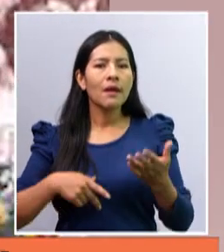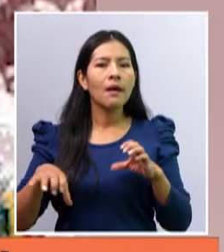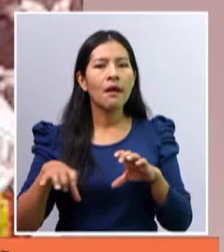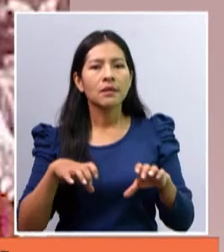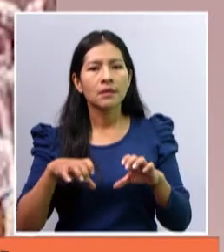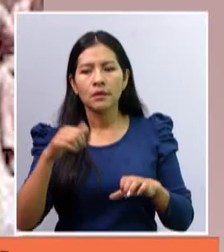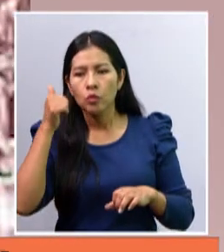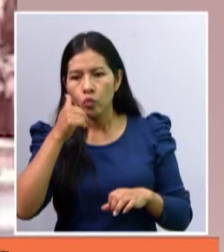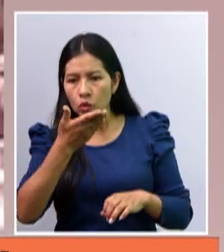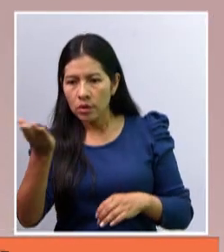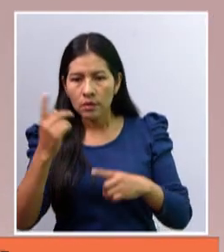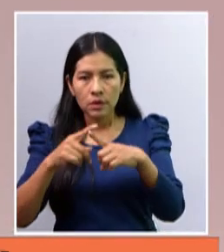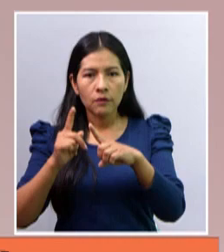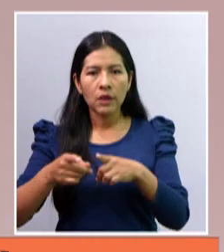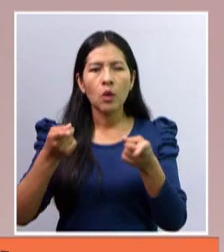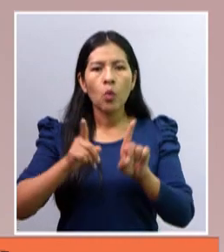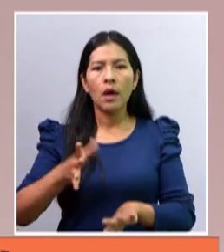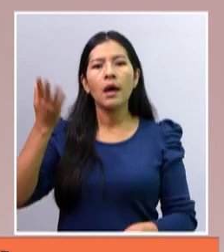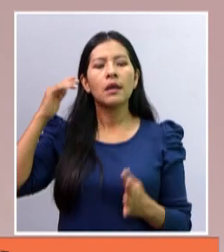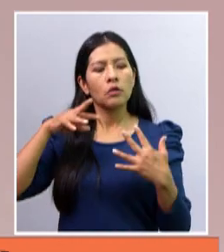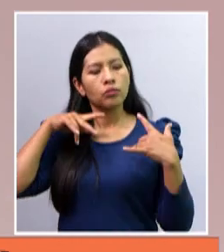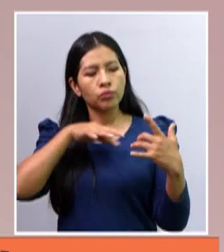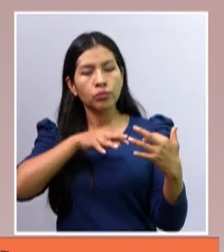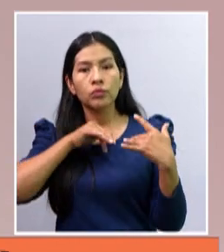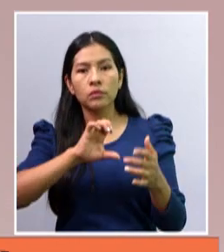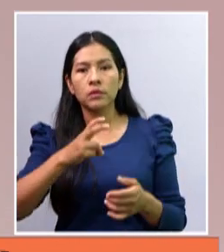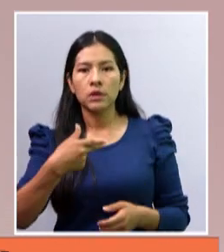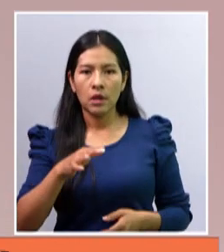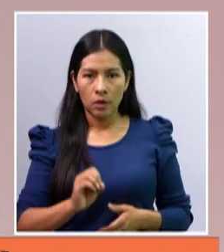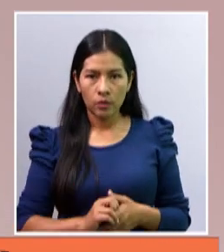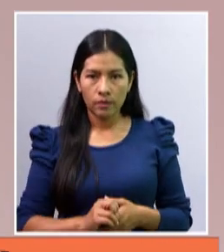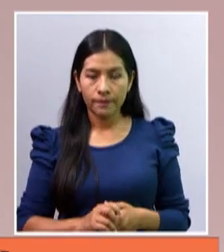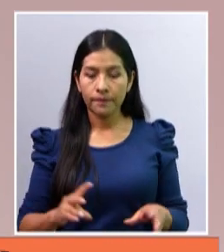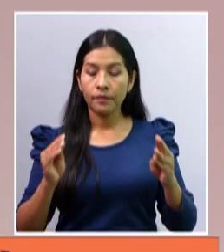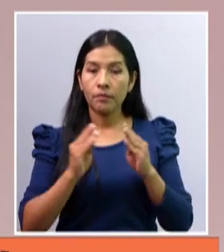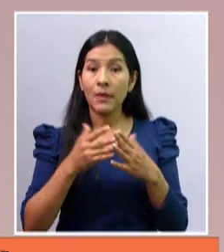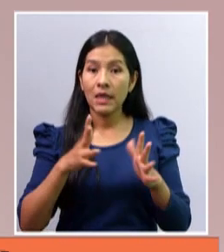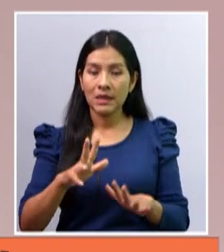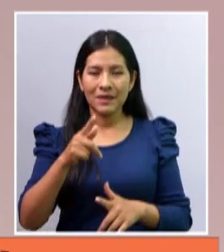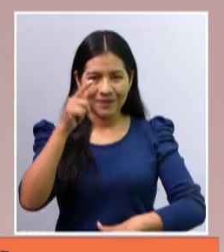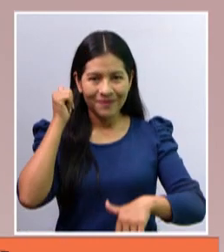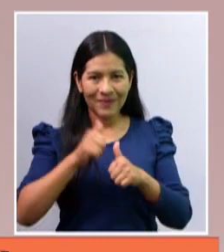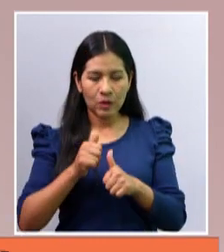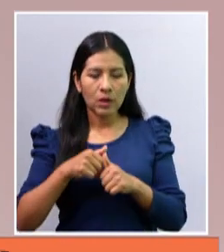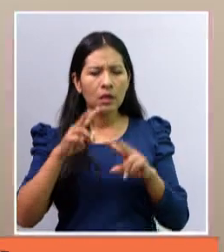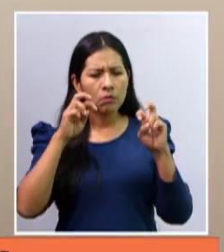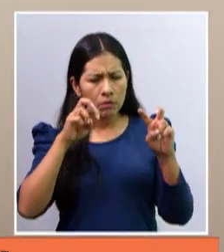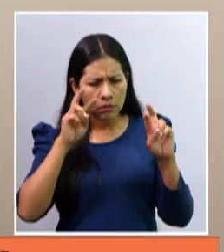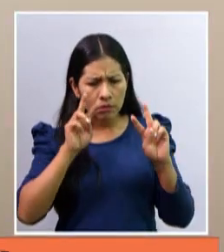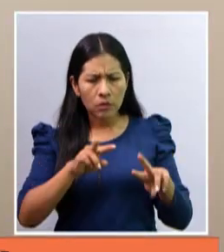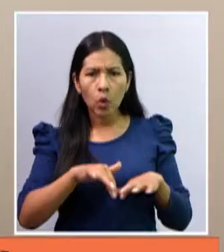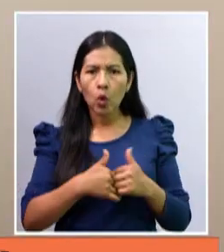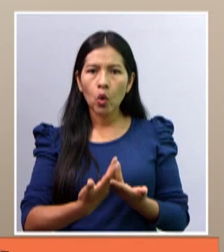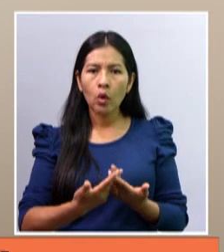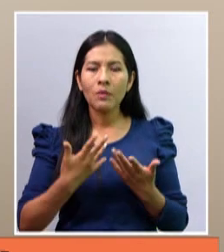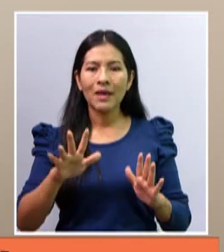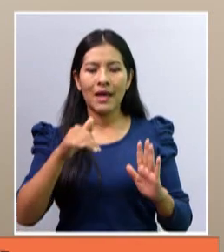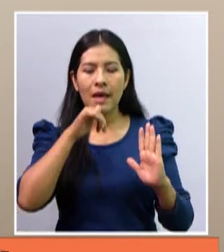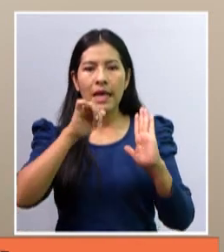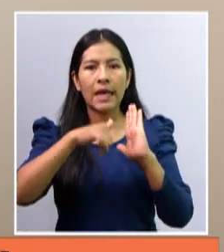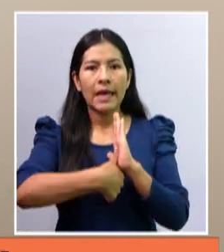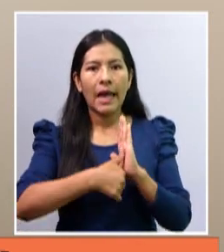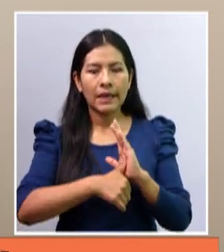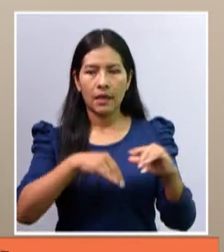y en primera instancia la investigación versaba un poco sobre las cartas que se habían enviado las denominadas madrinas de la guerra